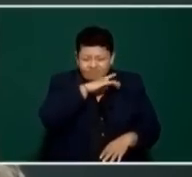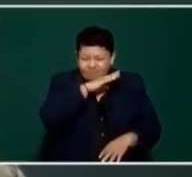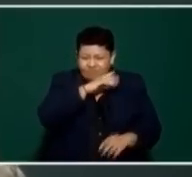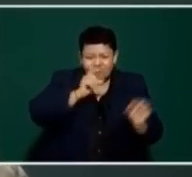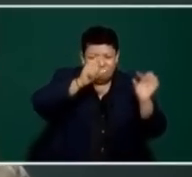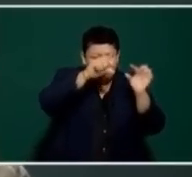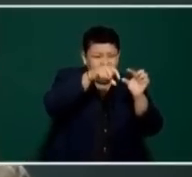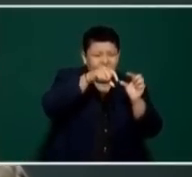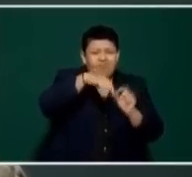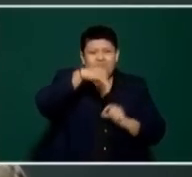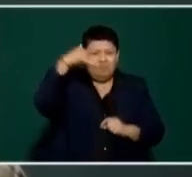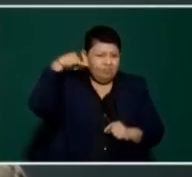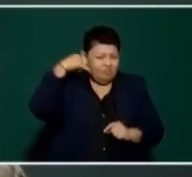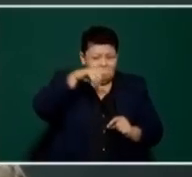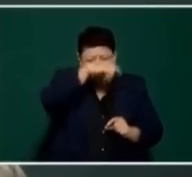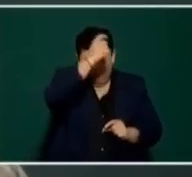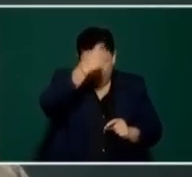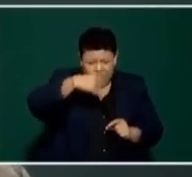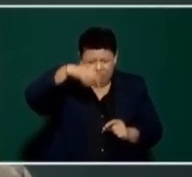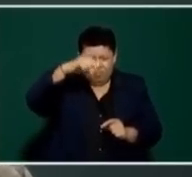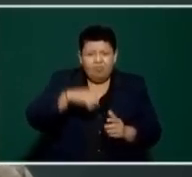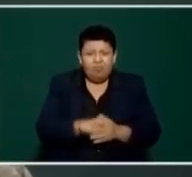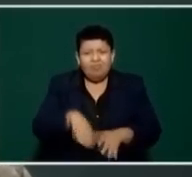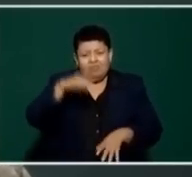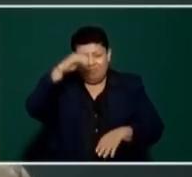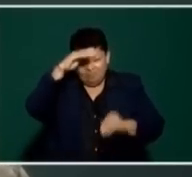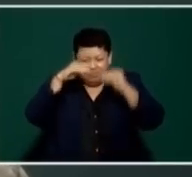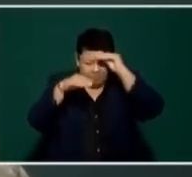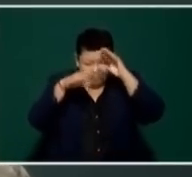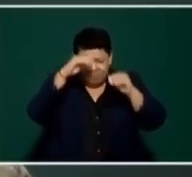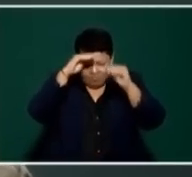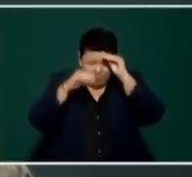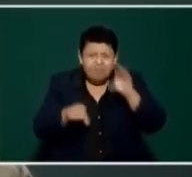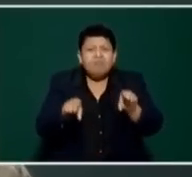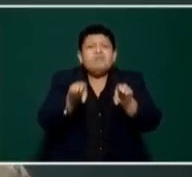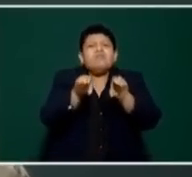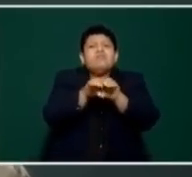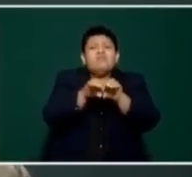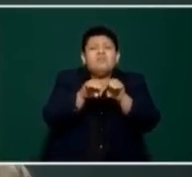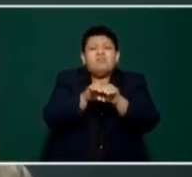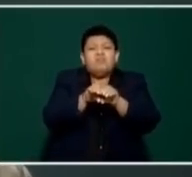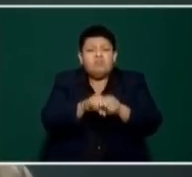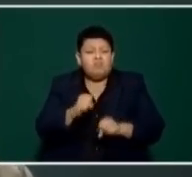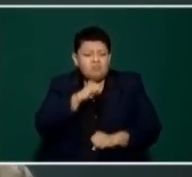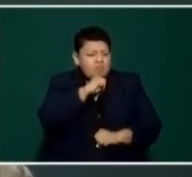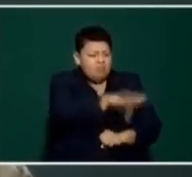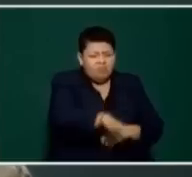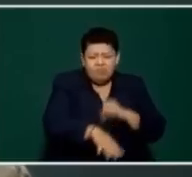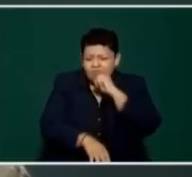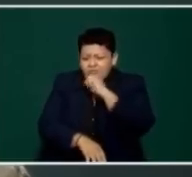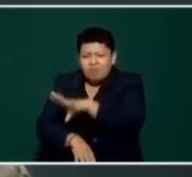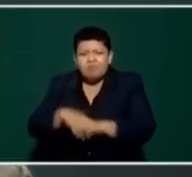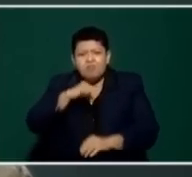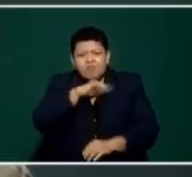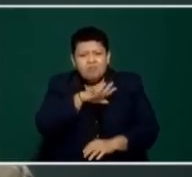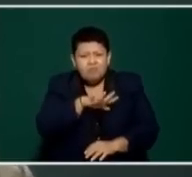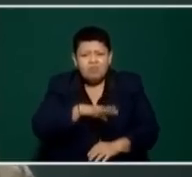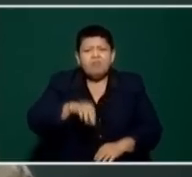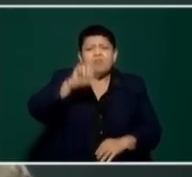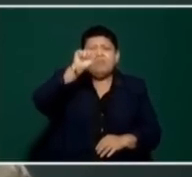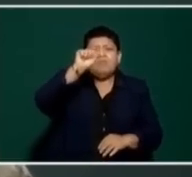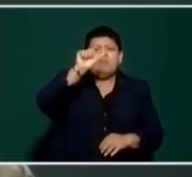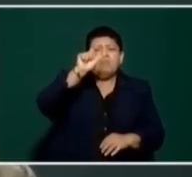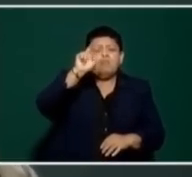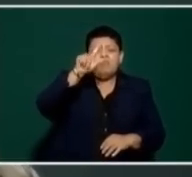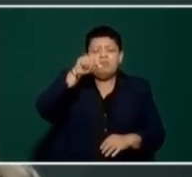península, que también estamos analizando la manera de que sea, no sea así nada más de tirarlo, porque ustedes saben que el sargazo a